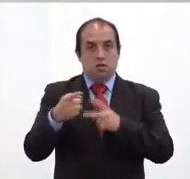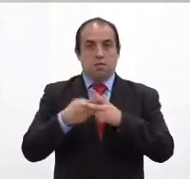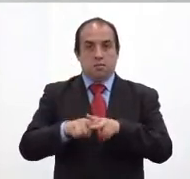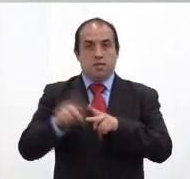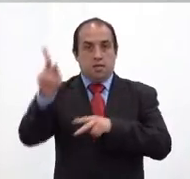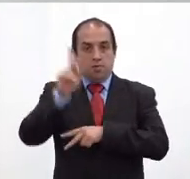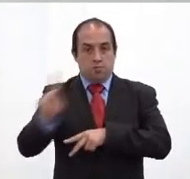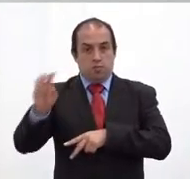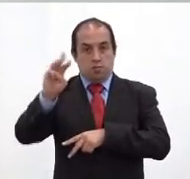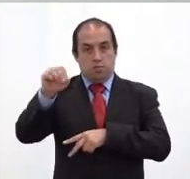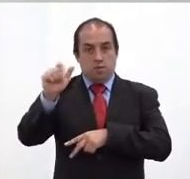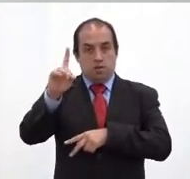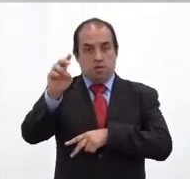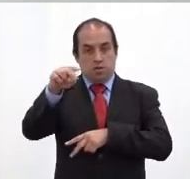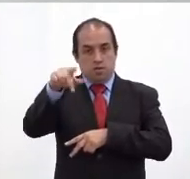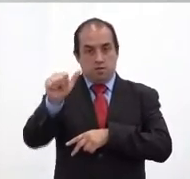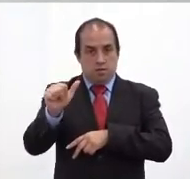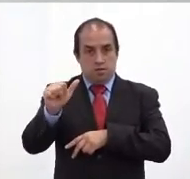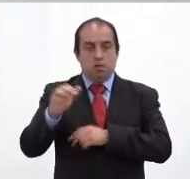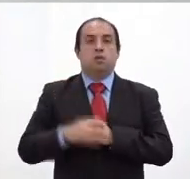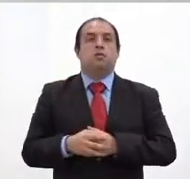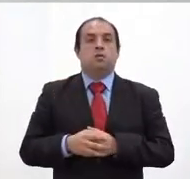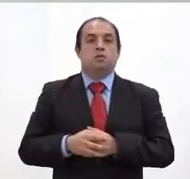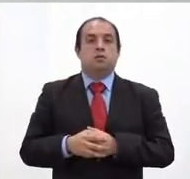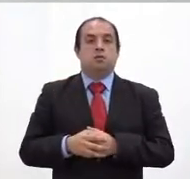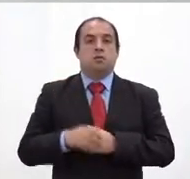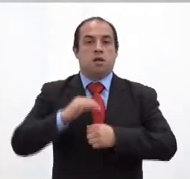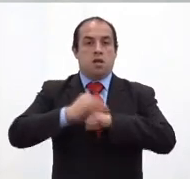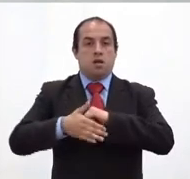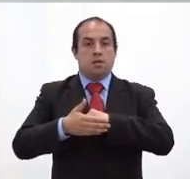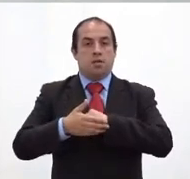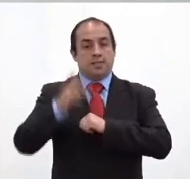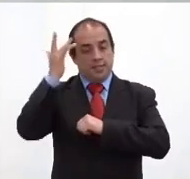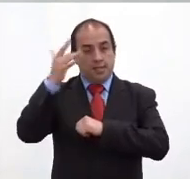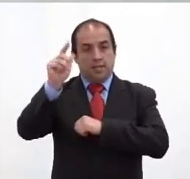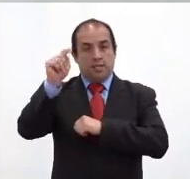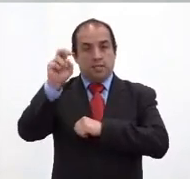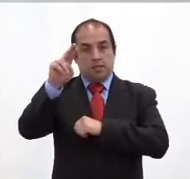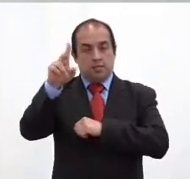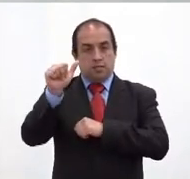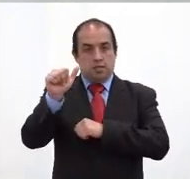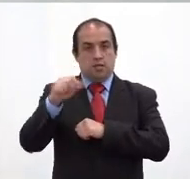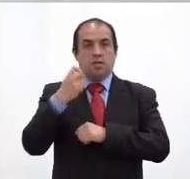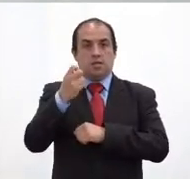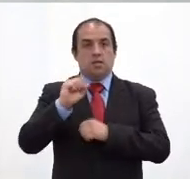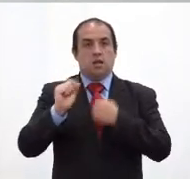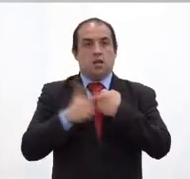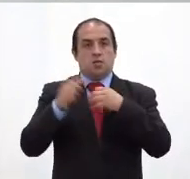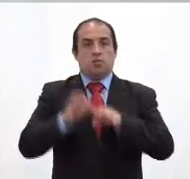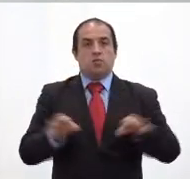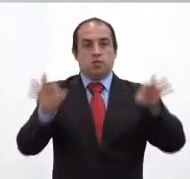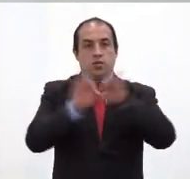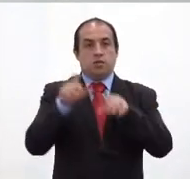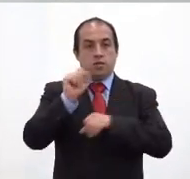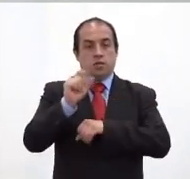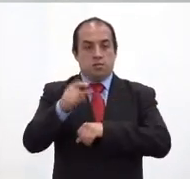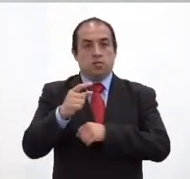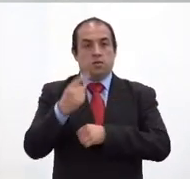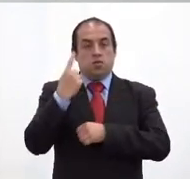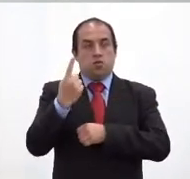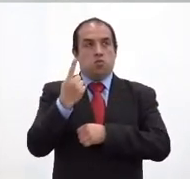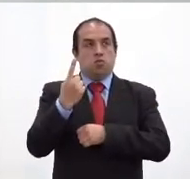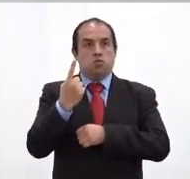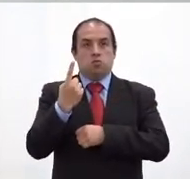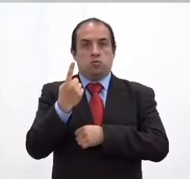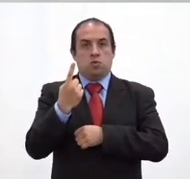el pueblo de La Magdalena y que está terminando en Santa Teresa. Para nosotros ese proyecto también es súper importante y también es una deuda